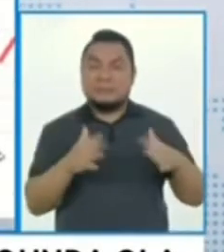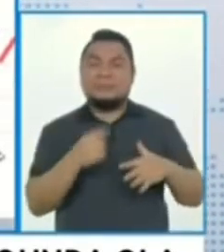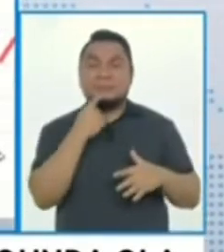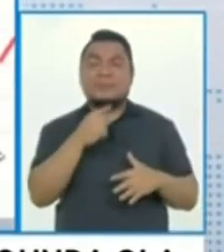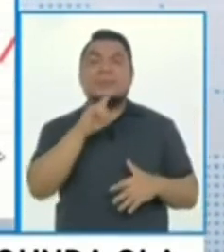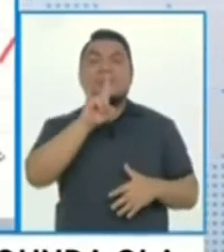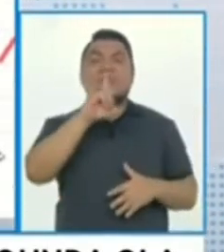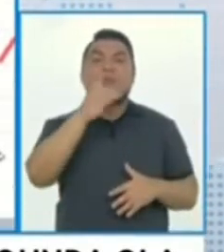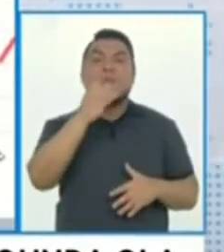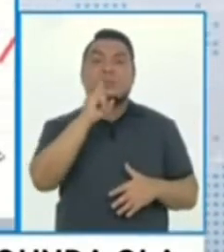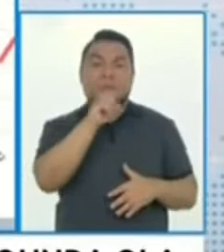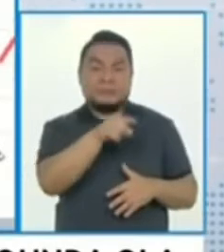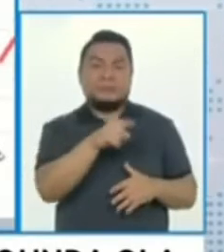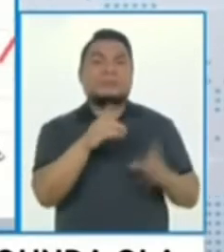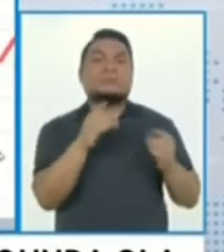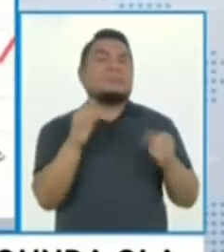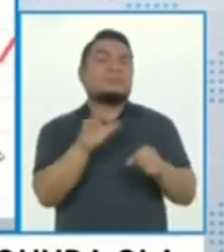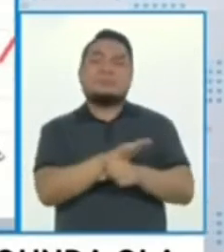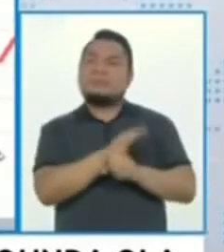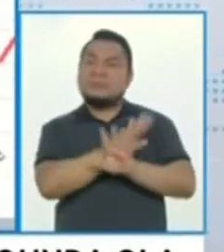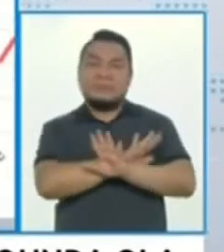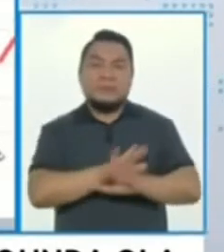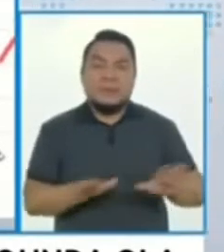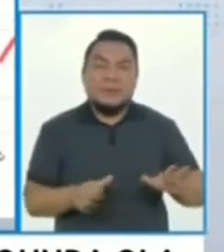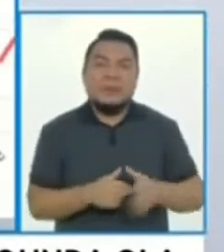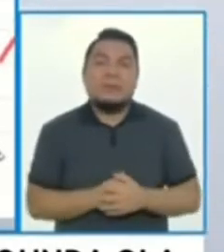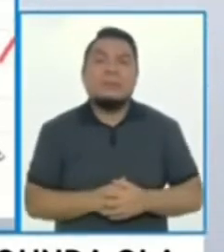camas UCI ya no tenemos